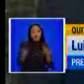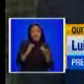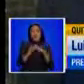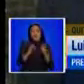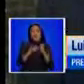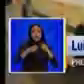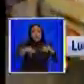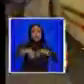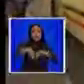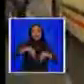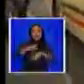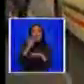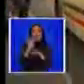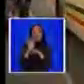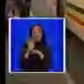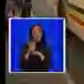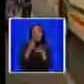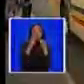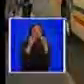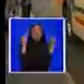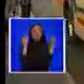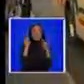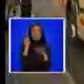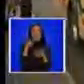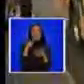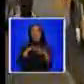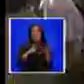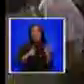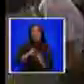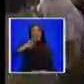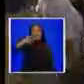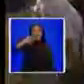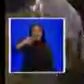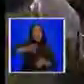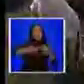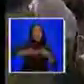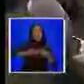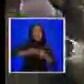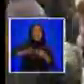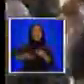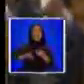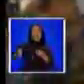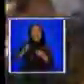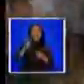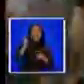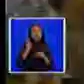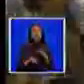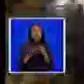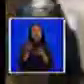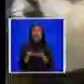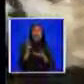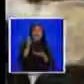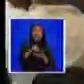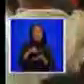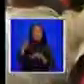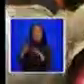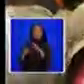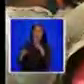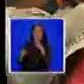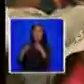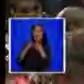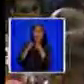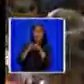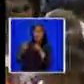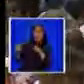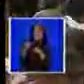transporte ecuatoriano. Pero para organizaciones como Justicia Vial, el país no puede caer nuevamente en la presión de los